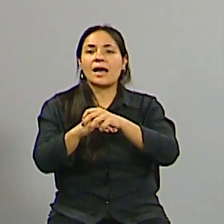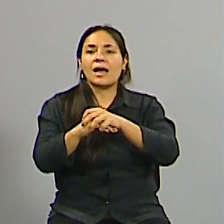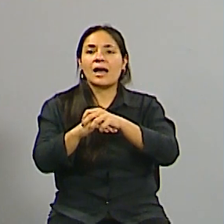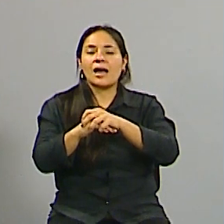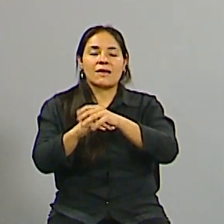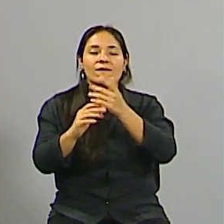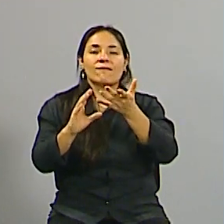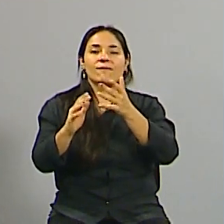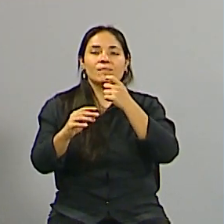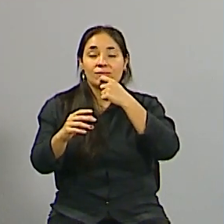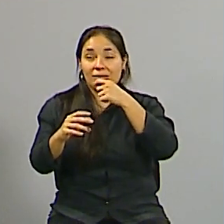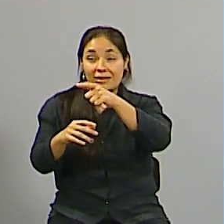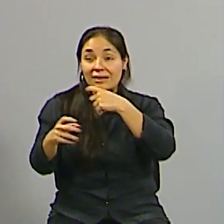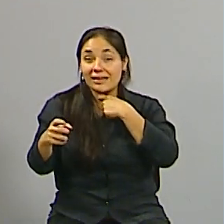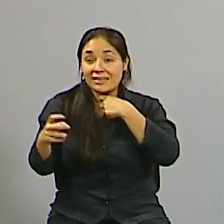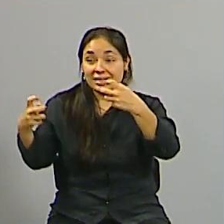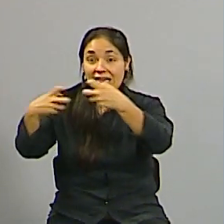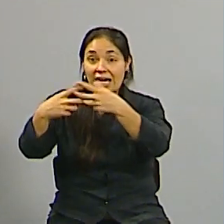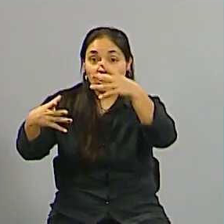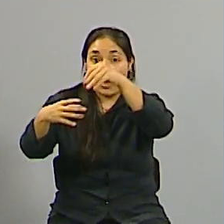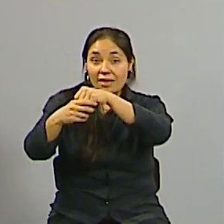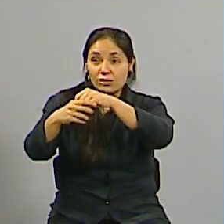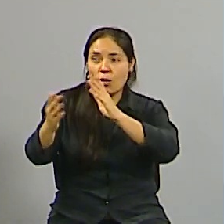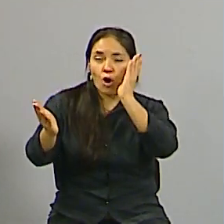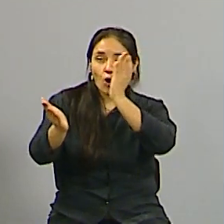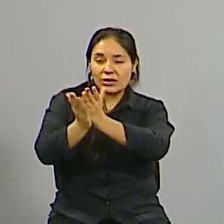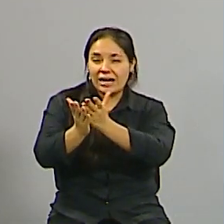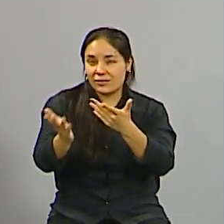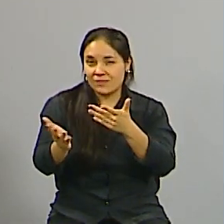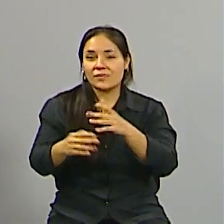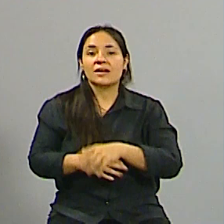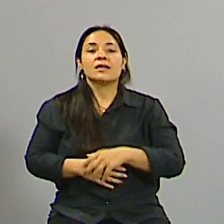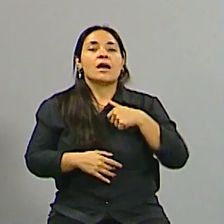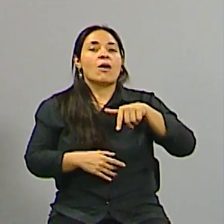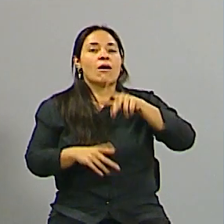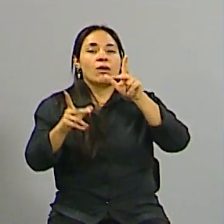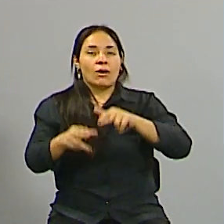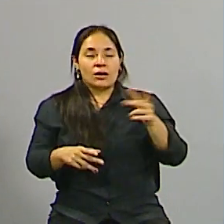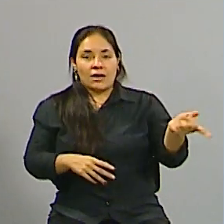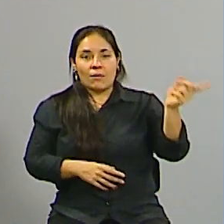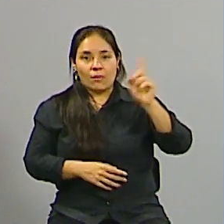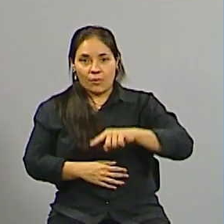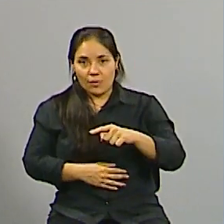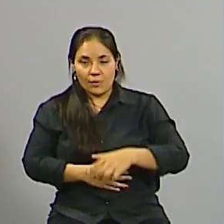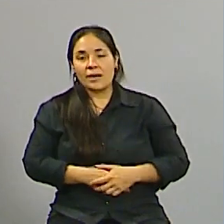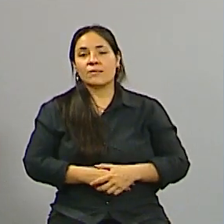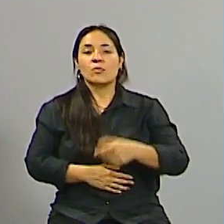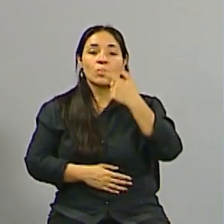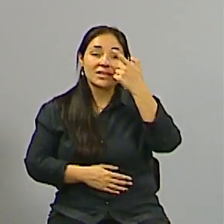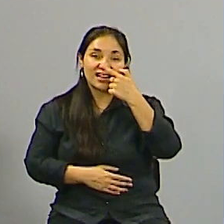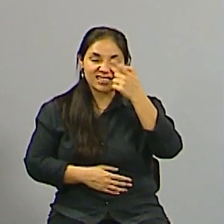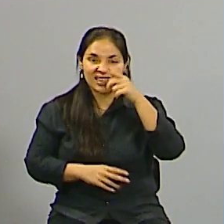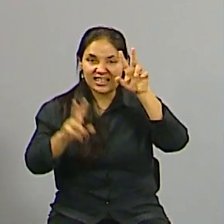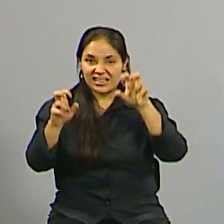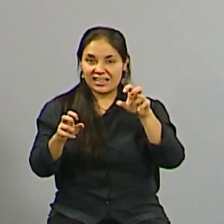de sindicalización. Paula, tenemos que ir a un corte, pero vamos a seguir hablando en el próximo bloque de este tema porque me parece sumamente interesante,